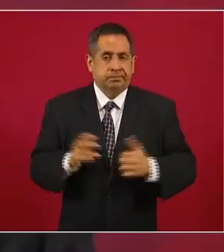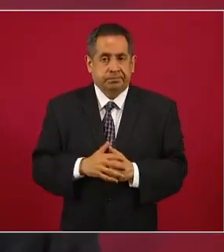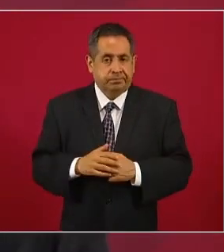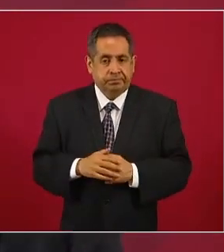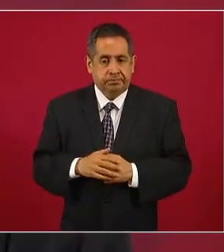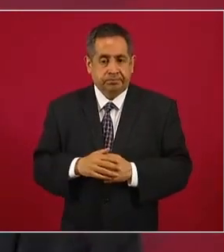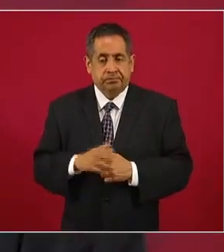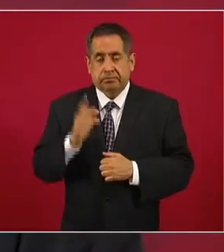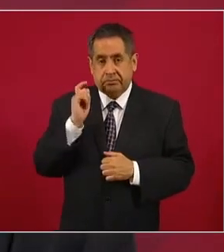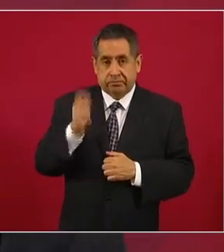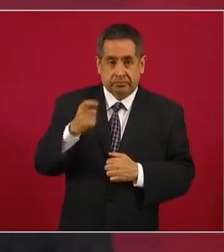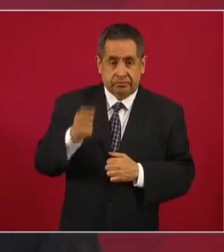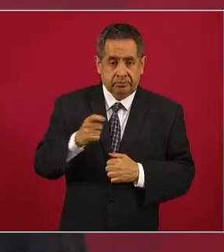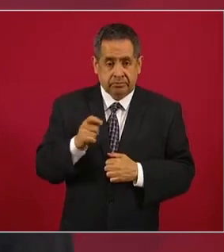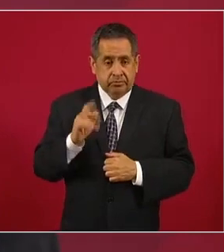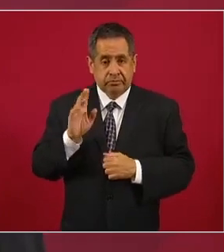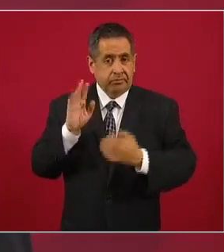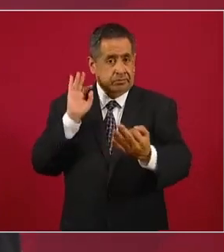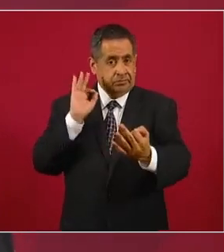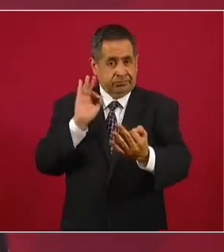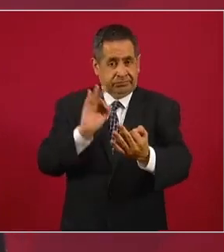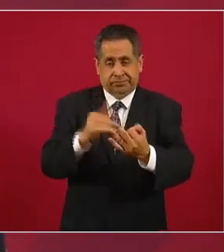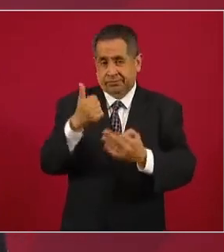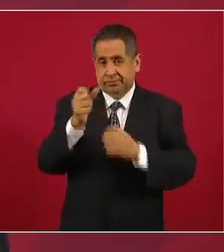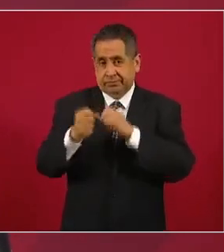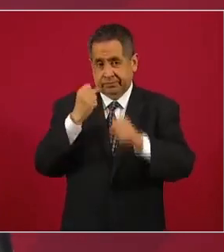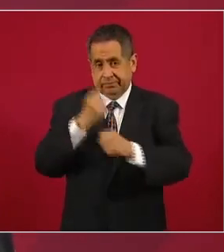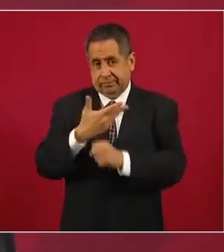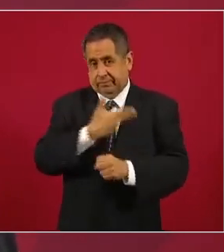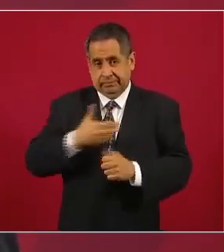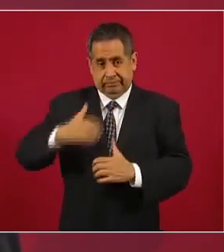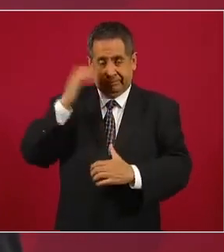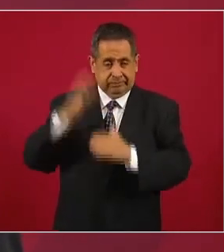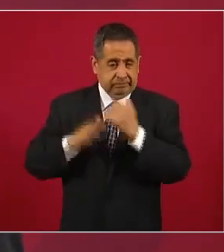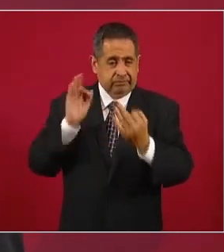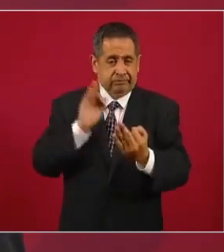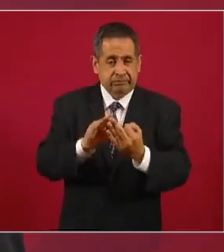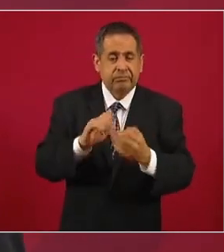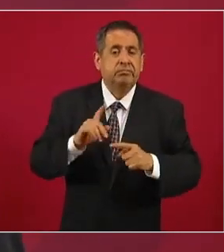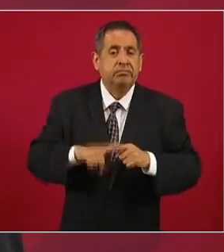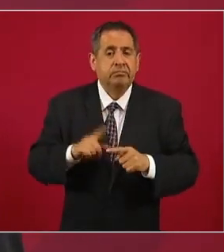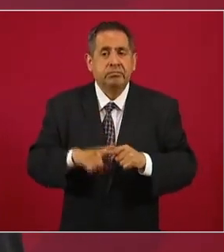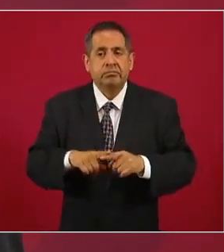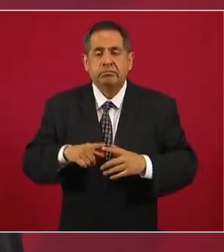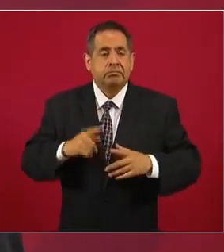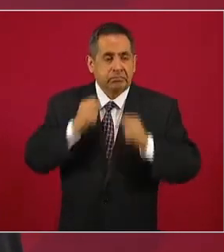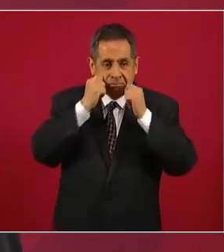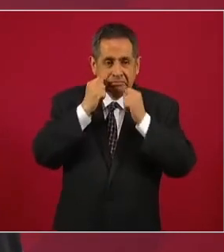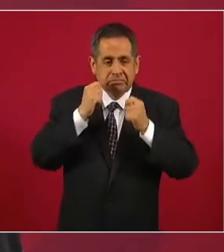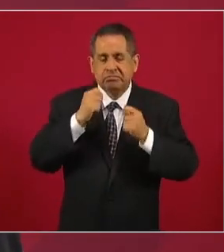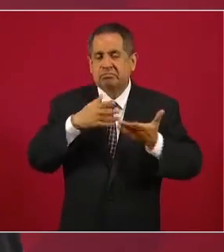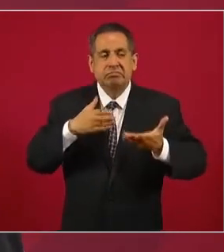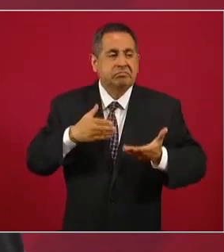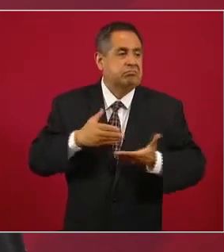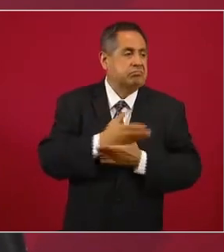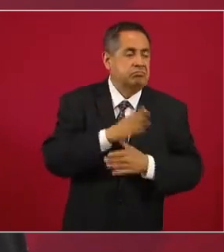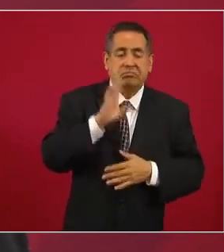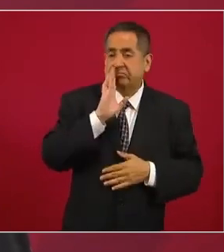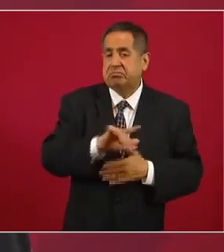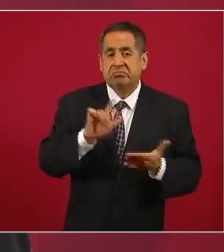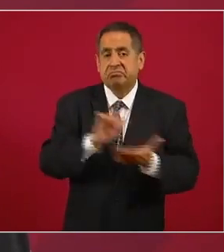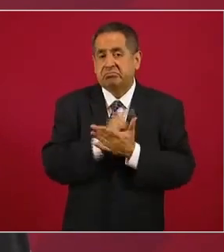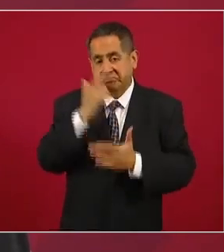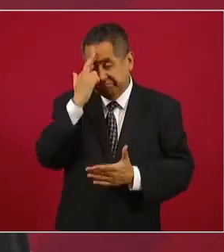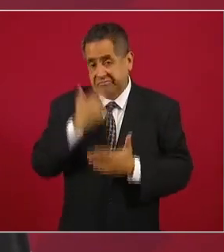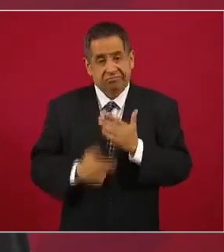cuando se acercaba el final de su gestión, intervino indebida e ilegalmente en